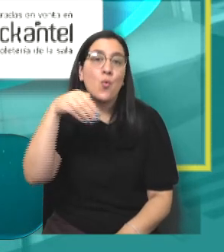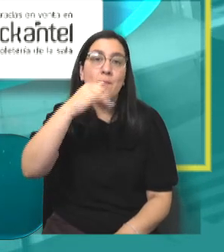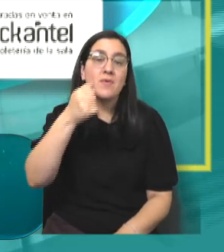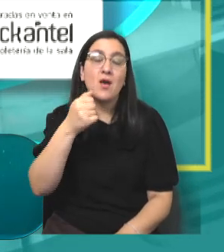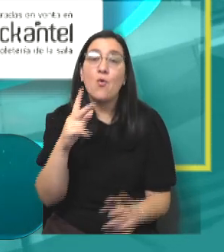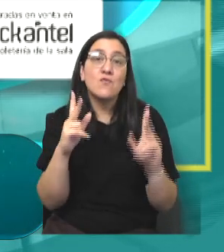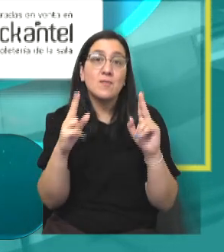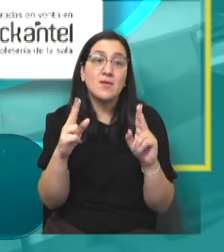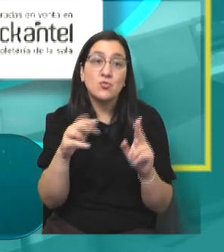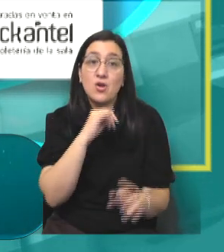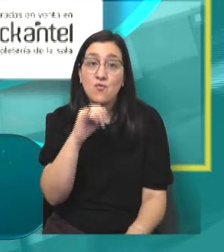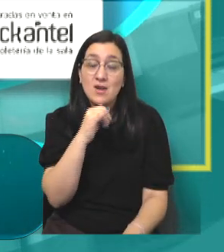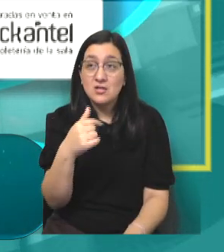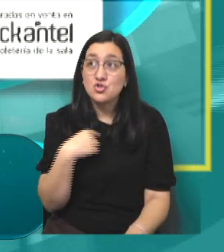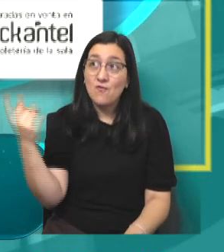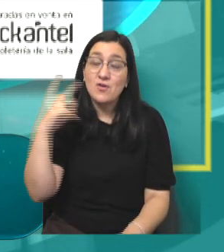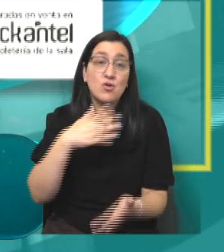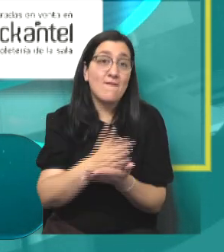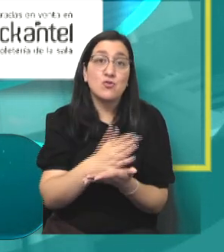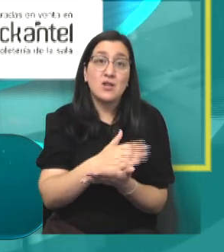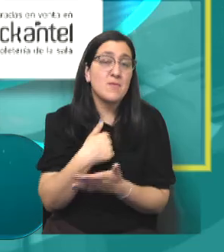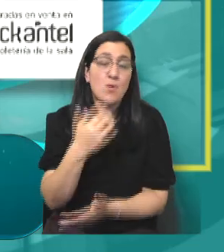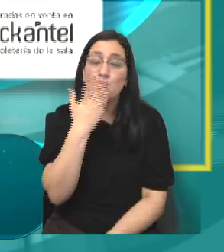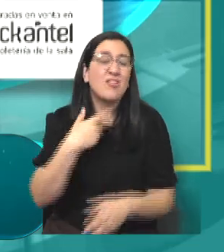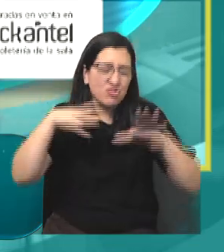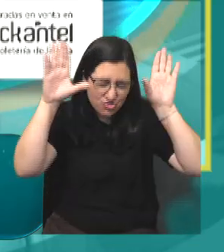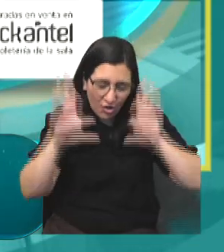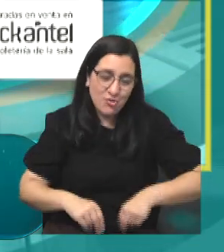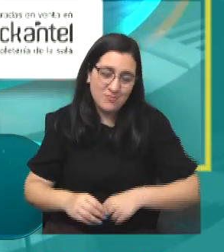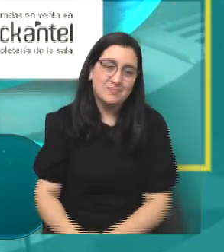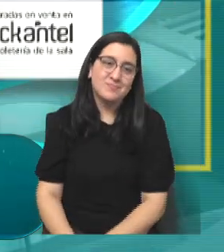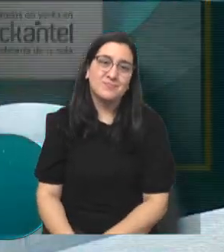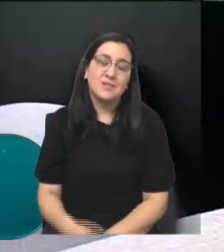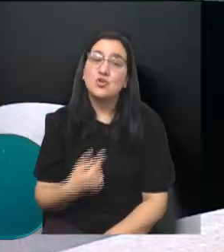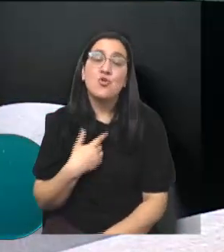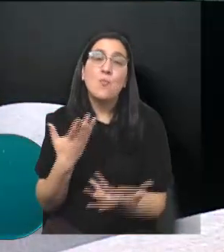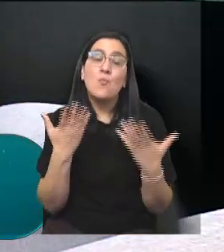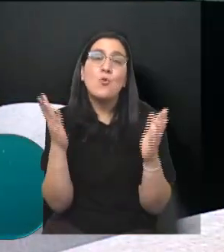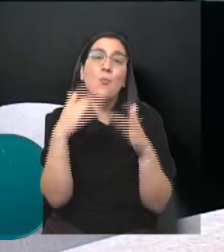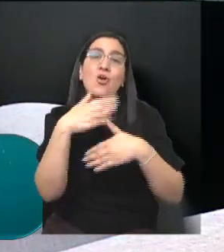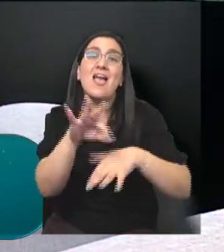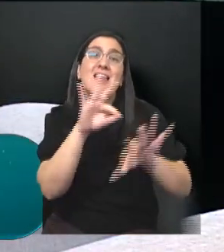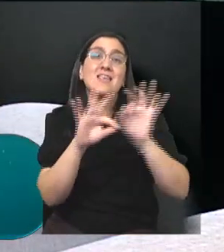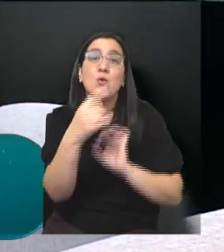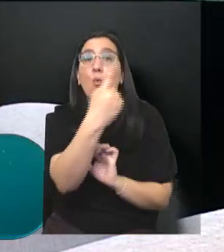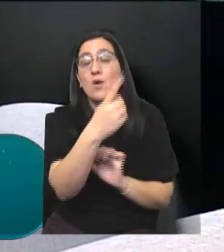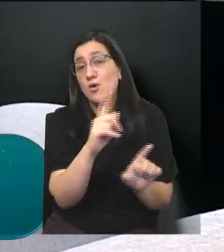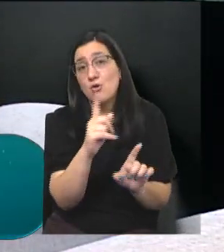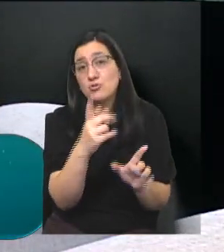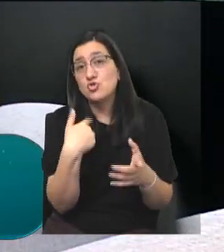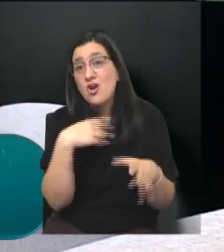de una novela. Yo vengo de la frontera y a mí dame todo, ¿no? Claro, no me hagas elegir una cosa o la otra. Si puedo, quiero